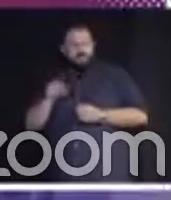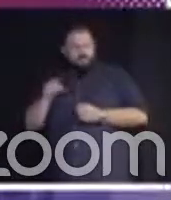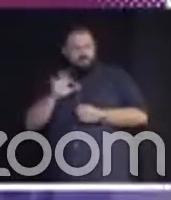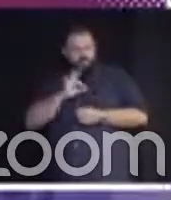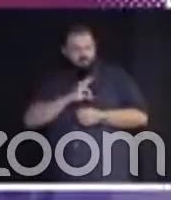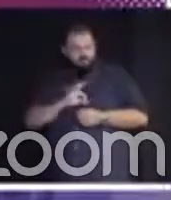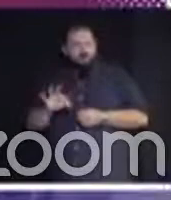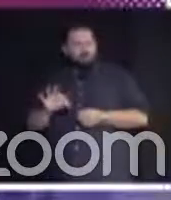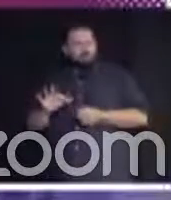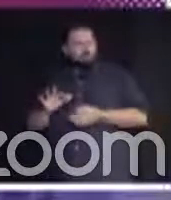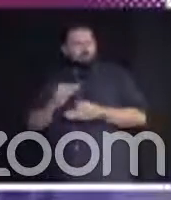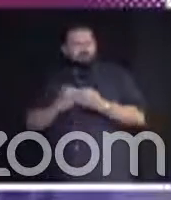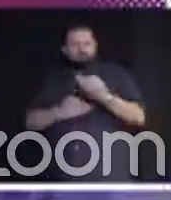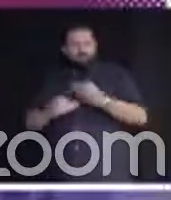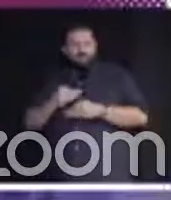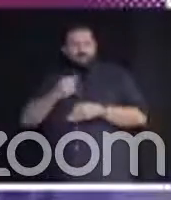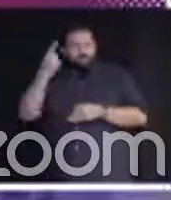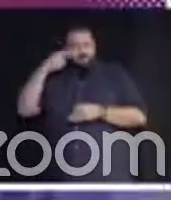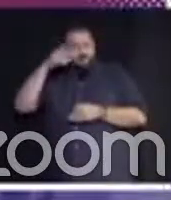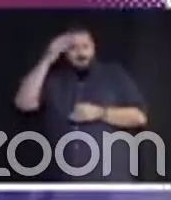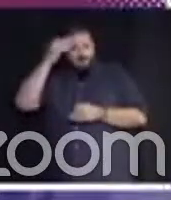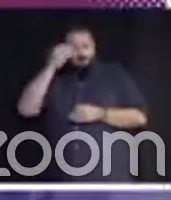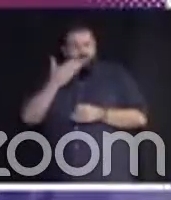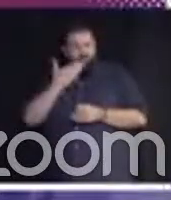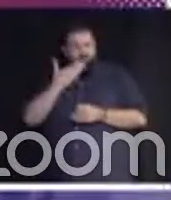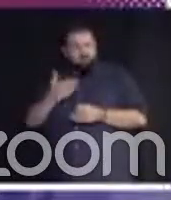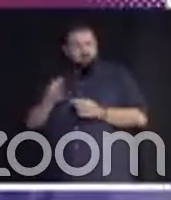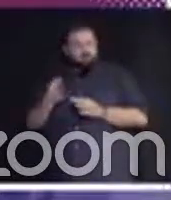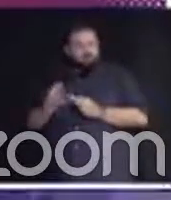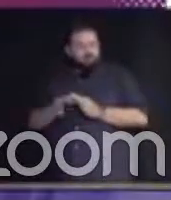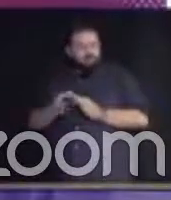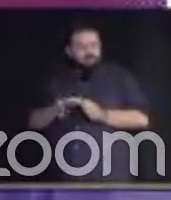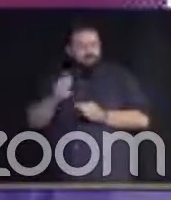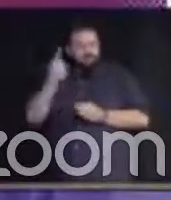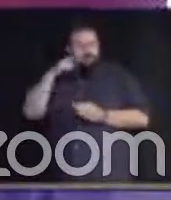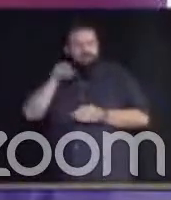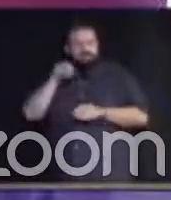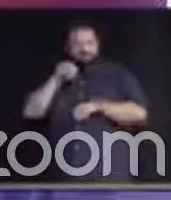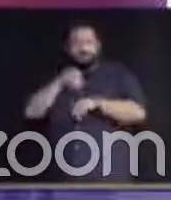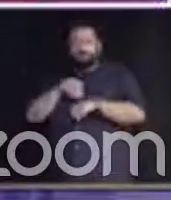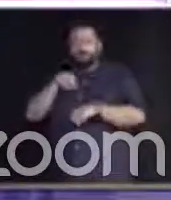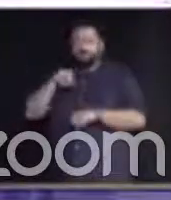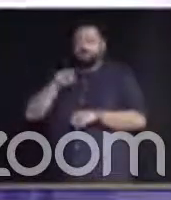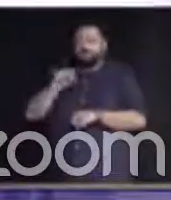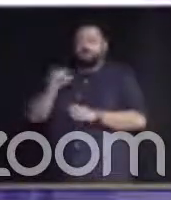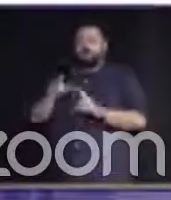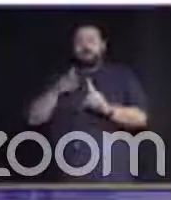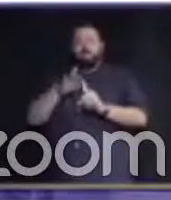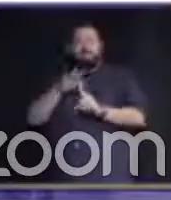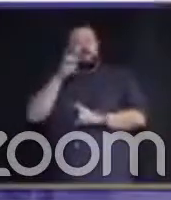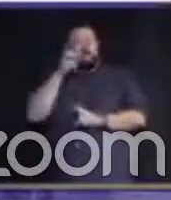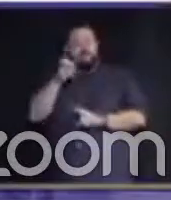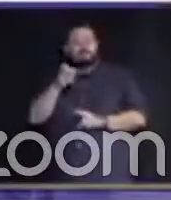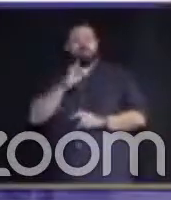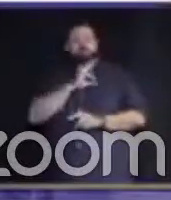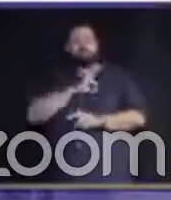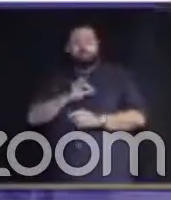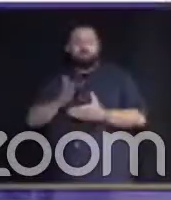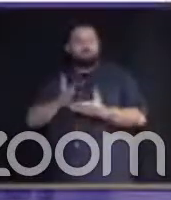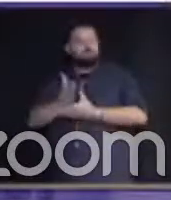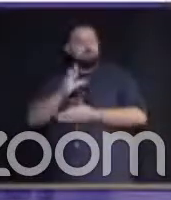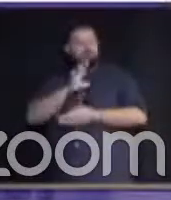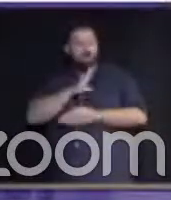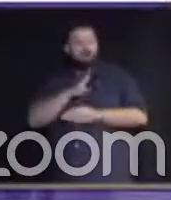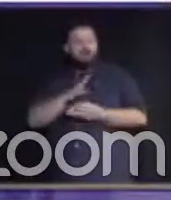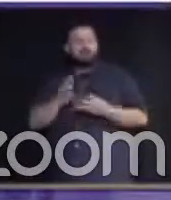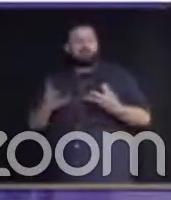lo contrario. ¿Quieren aprender a ser constantes, a ponerse una meta? Apúntenle al bono de producción y van a ver los resultados